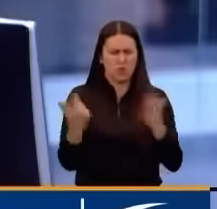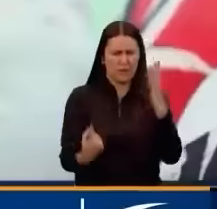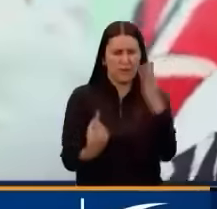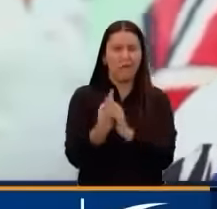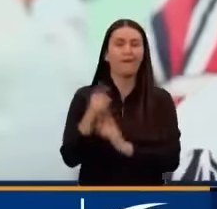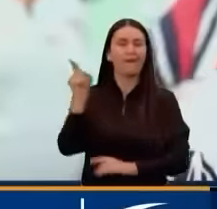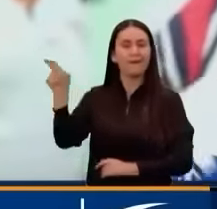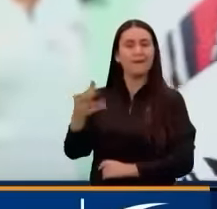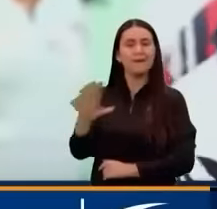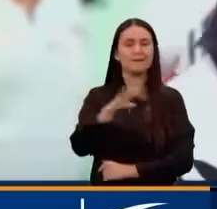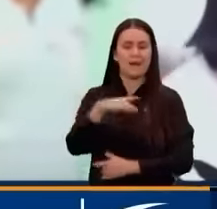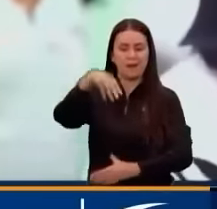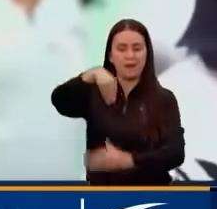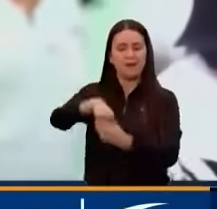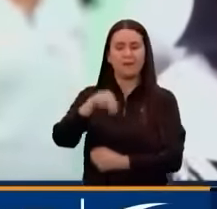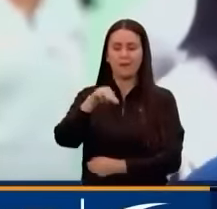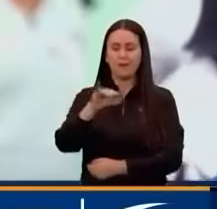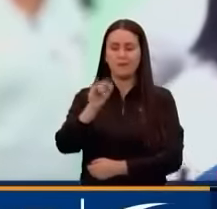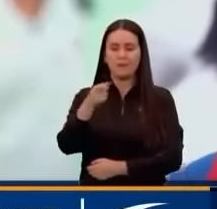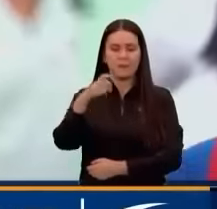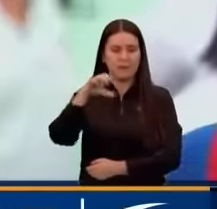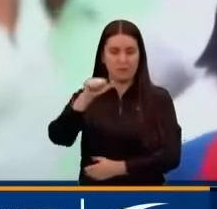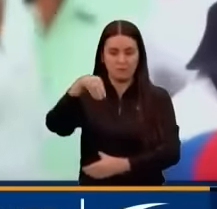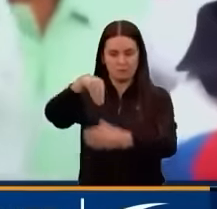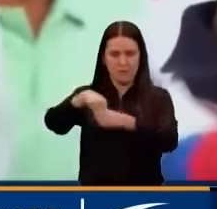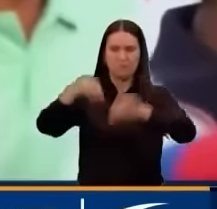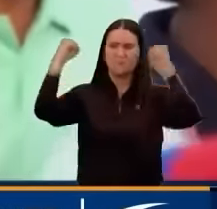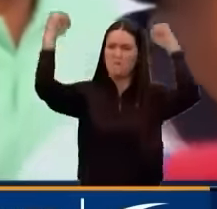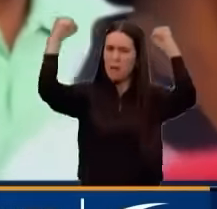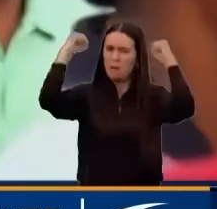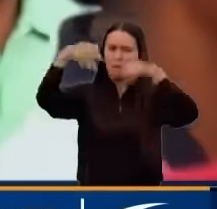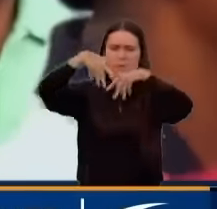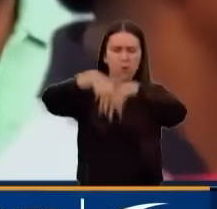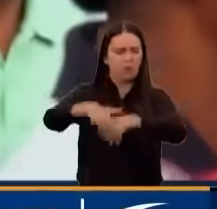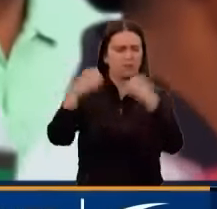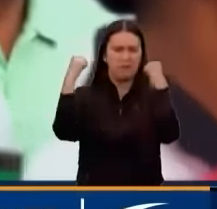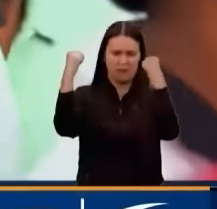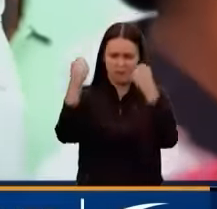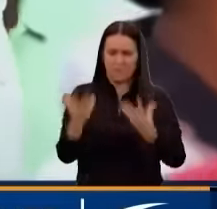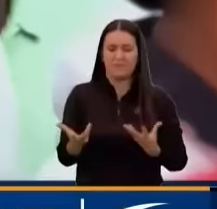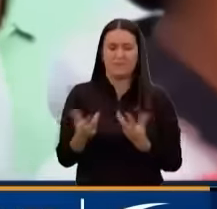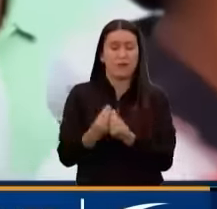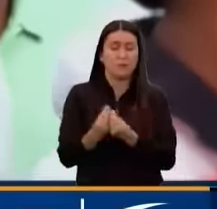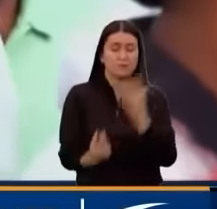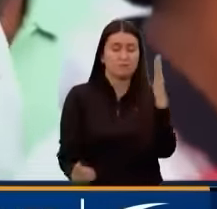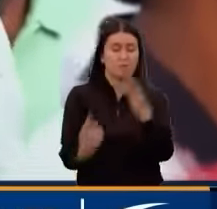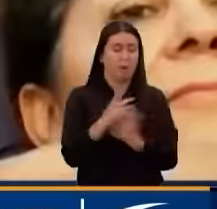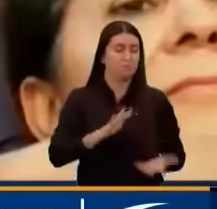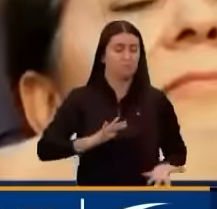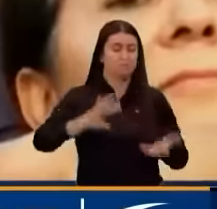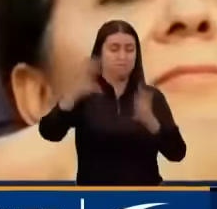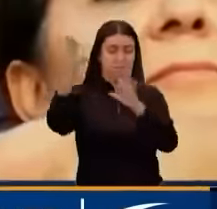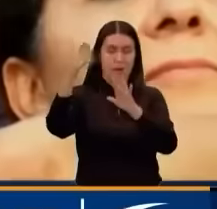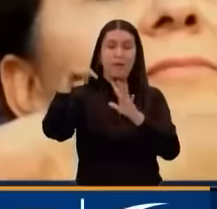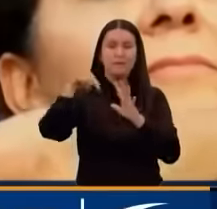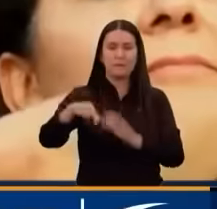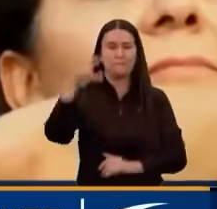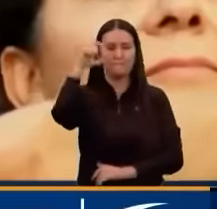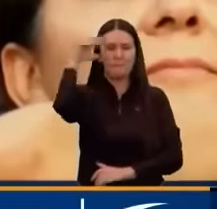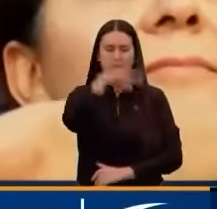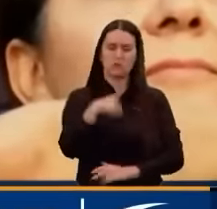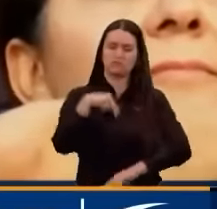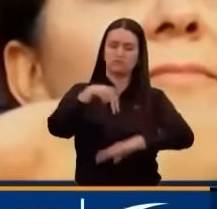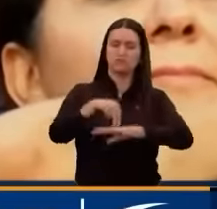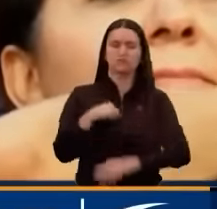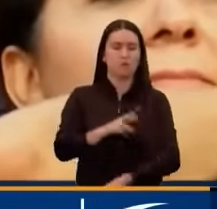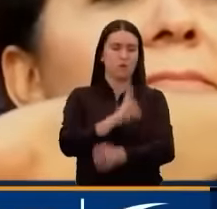Cali, en el sector conocido como Puerto Rellena, sitio de las protestas en el denominado estallido social, donde el presidente Gustavo Petro dijo varias cosas.